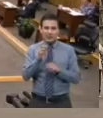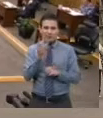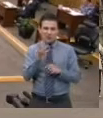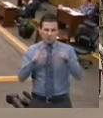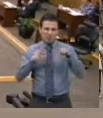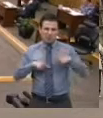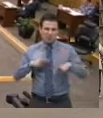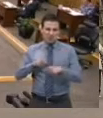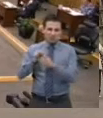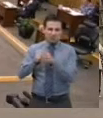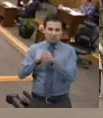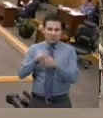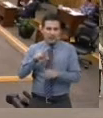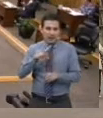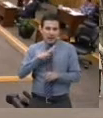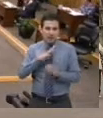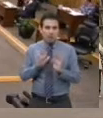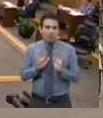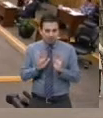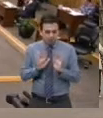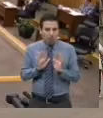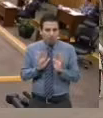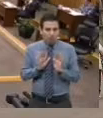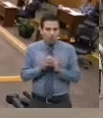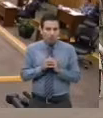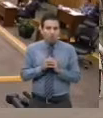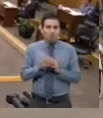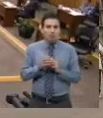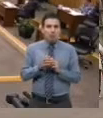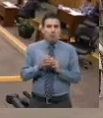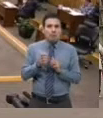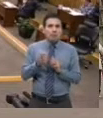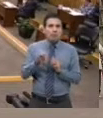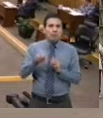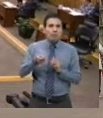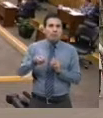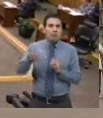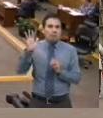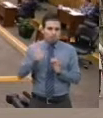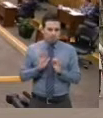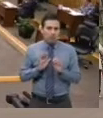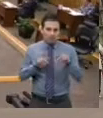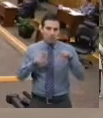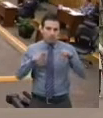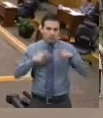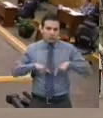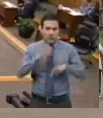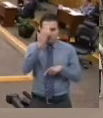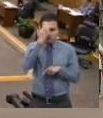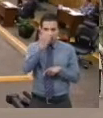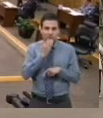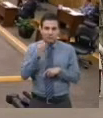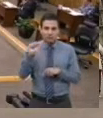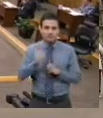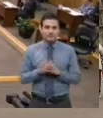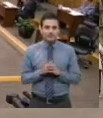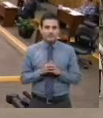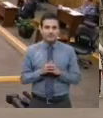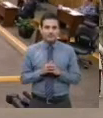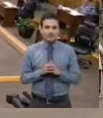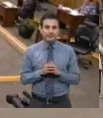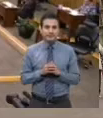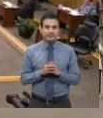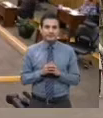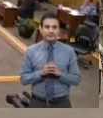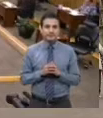82,634 seguidores, por lo cual, y bajo el criterio empleado en este procedimiento, todo aquello que manifiesten en el